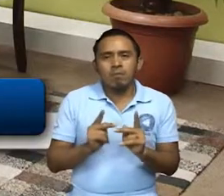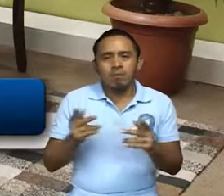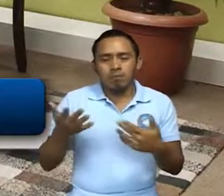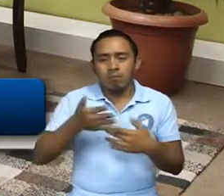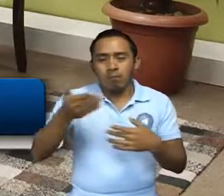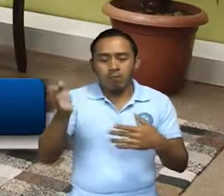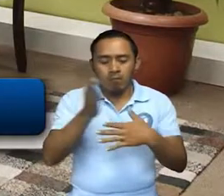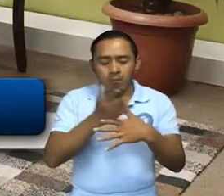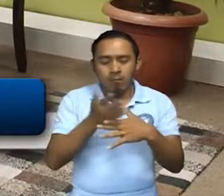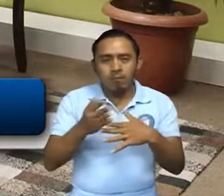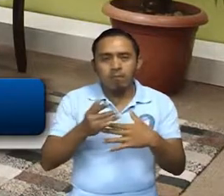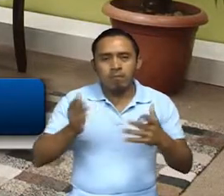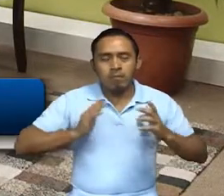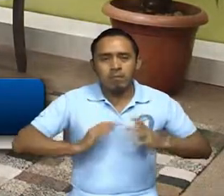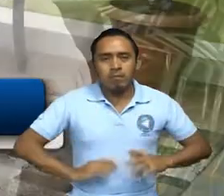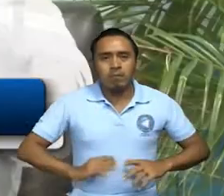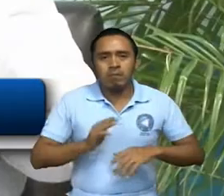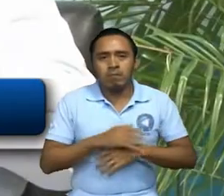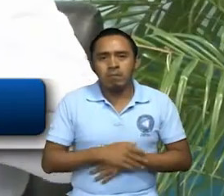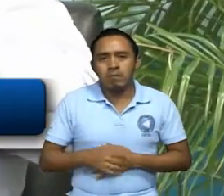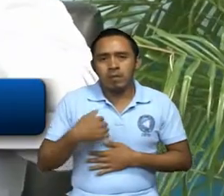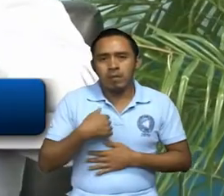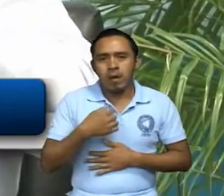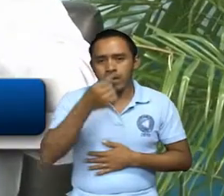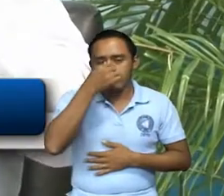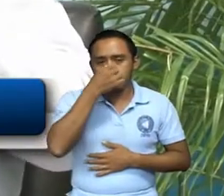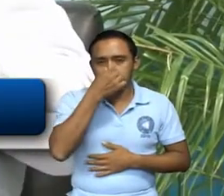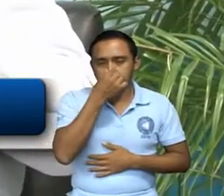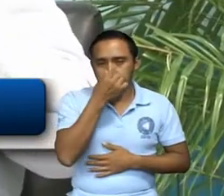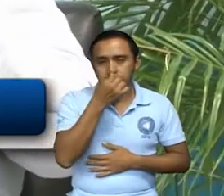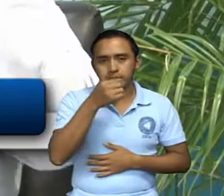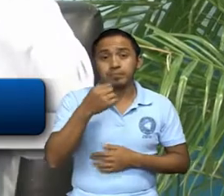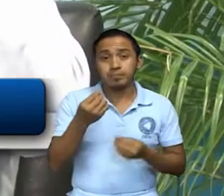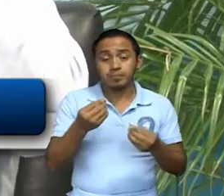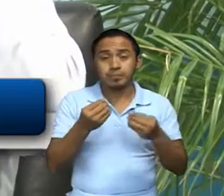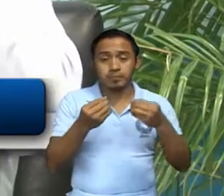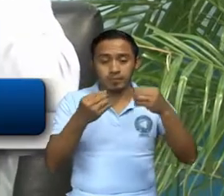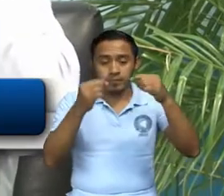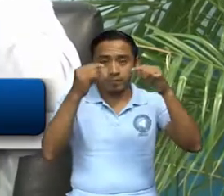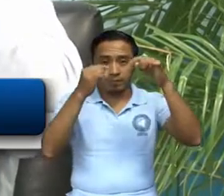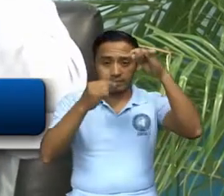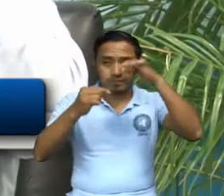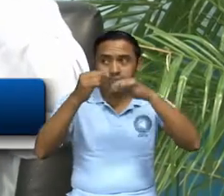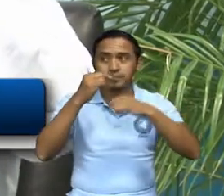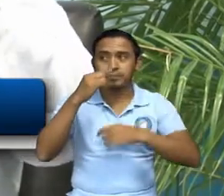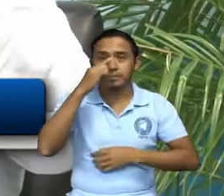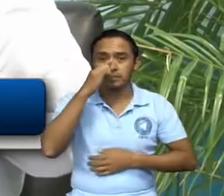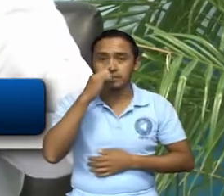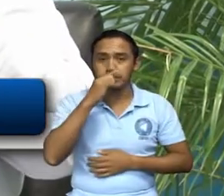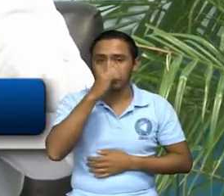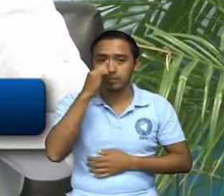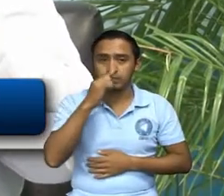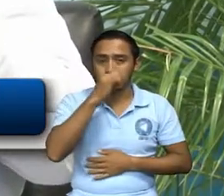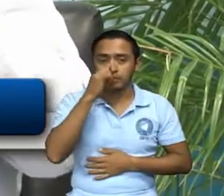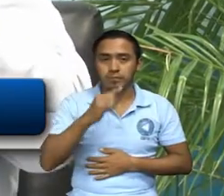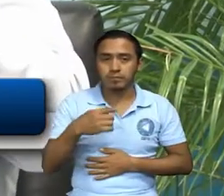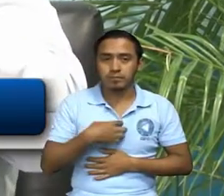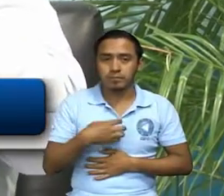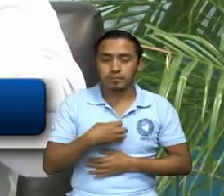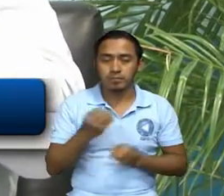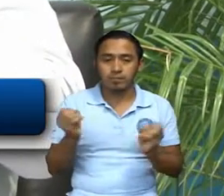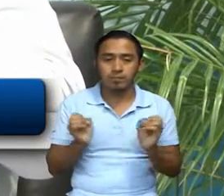cuerpo, el área de la nariz es muy vascularizada. ¿Por qué? Porque acuérdense que por aquí contiene lo que es el